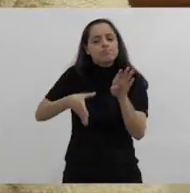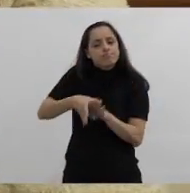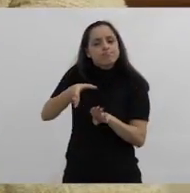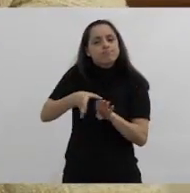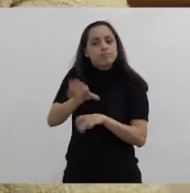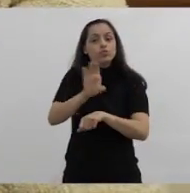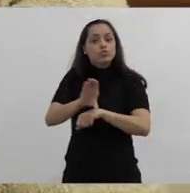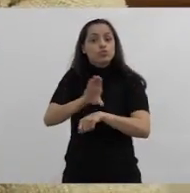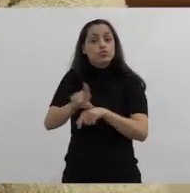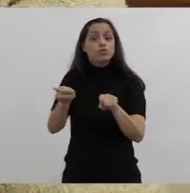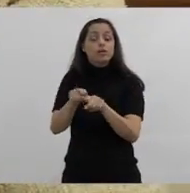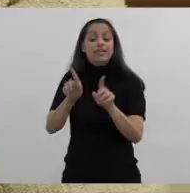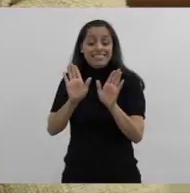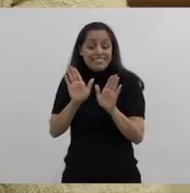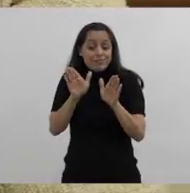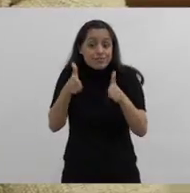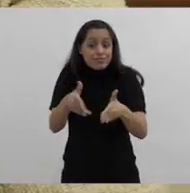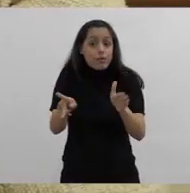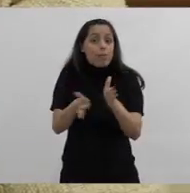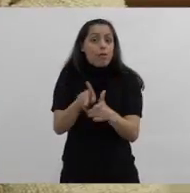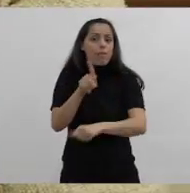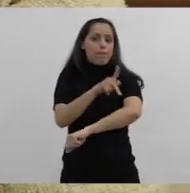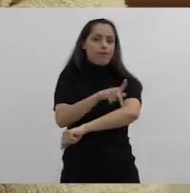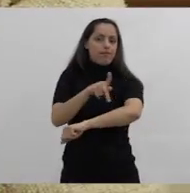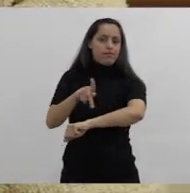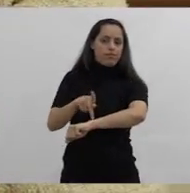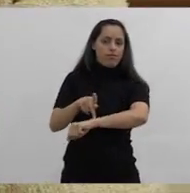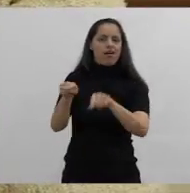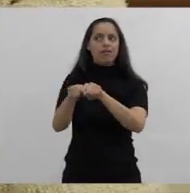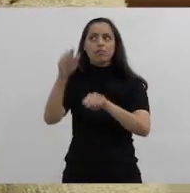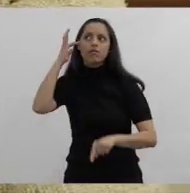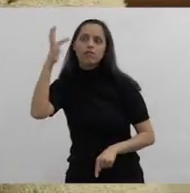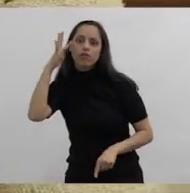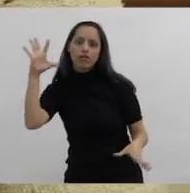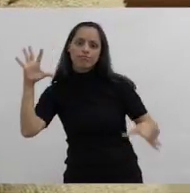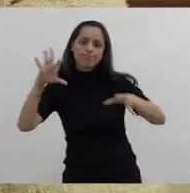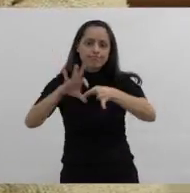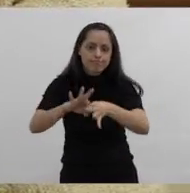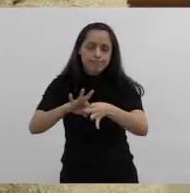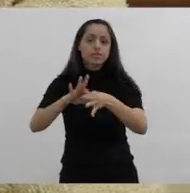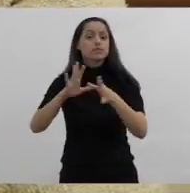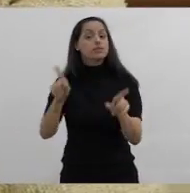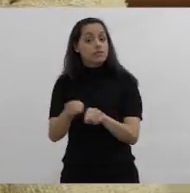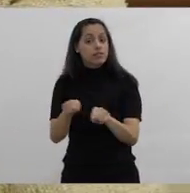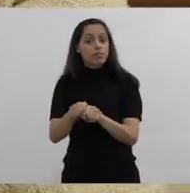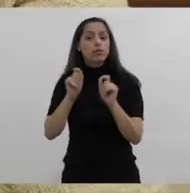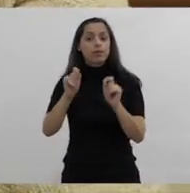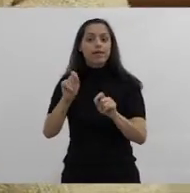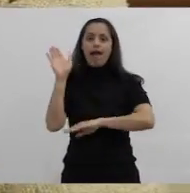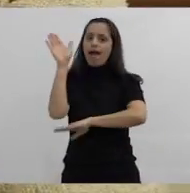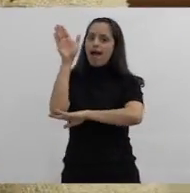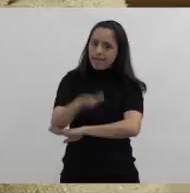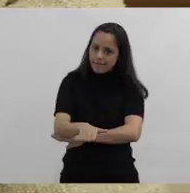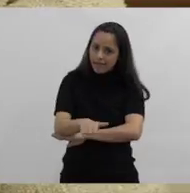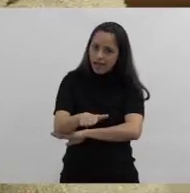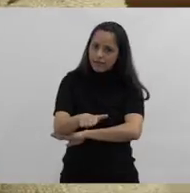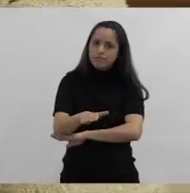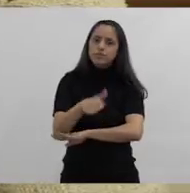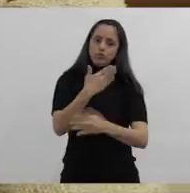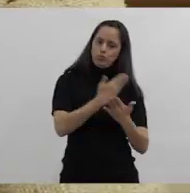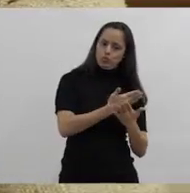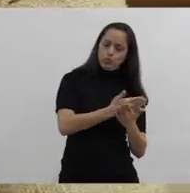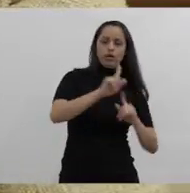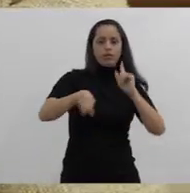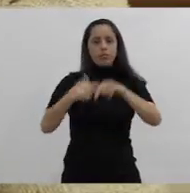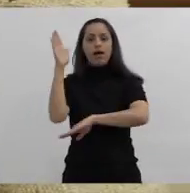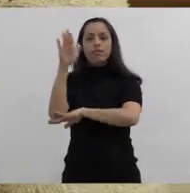Trabajamos cuestiones que hacen a las cuestiones específicamente pedagógicas a nivel teórico, y después hicimos a